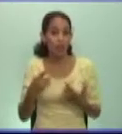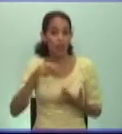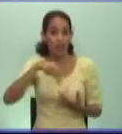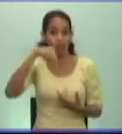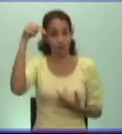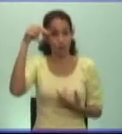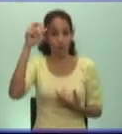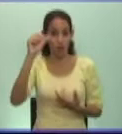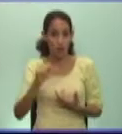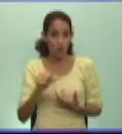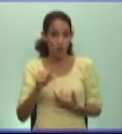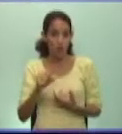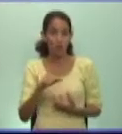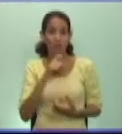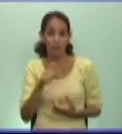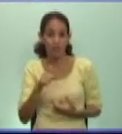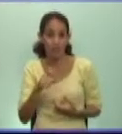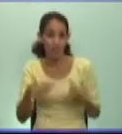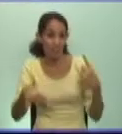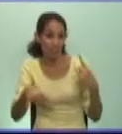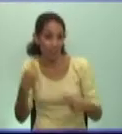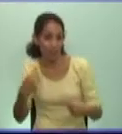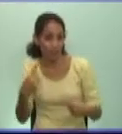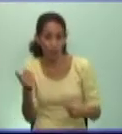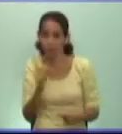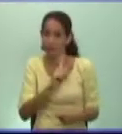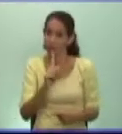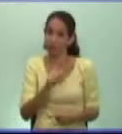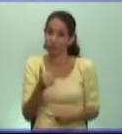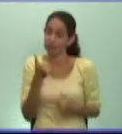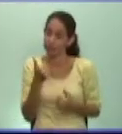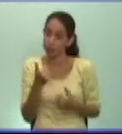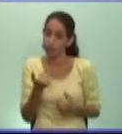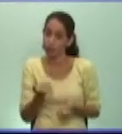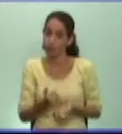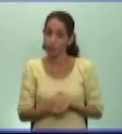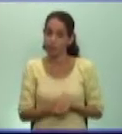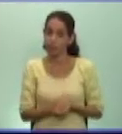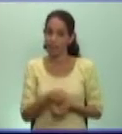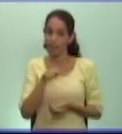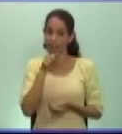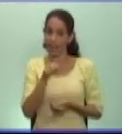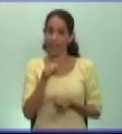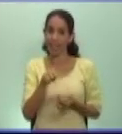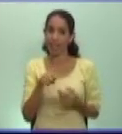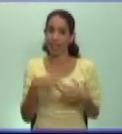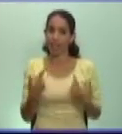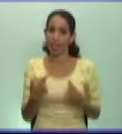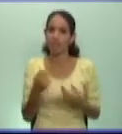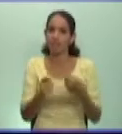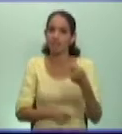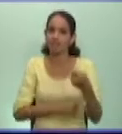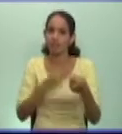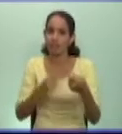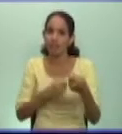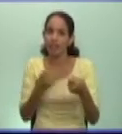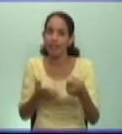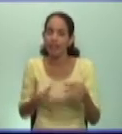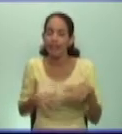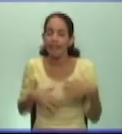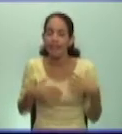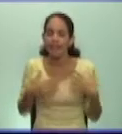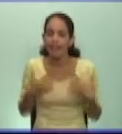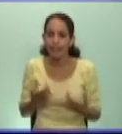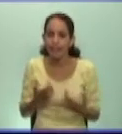mantenían las relaciones de producción esclavista. Esta contradicción va a desembocar en una guerra de secesión, o sea, donde se van